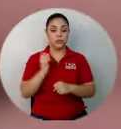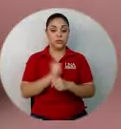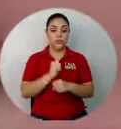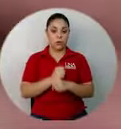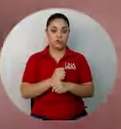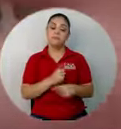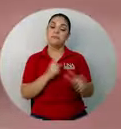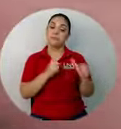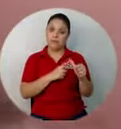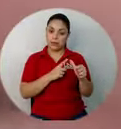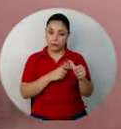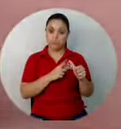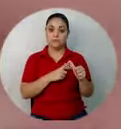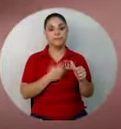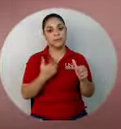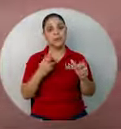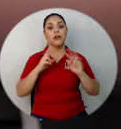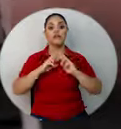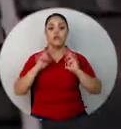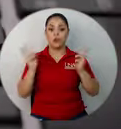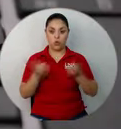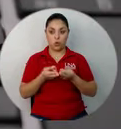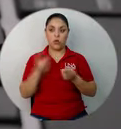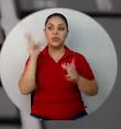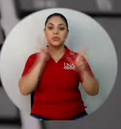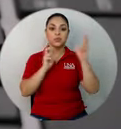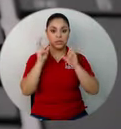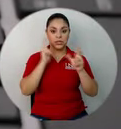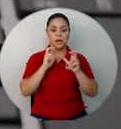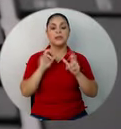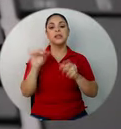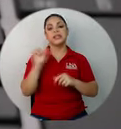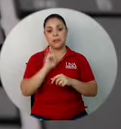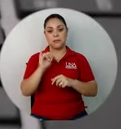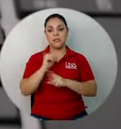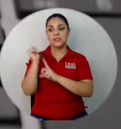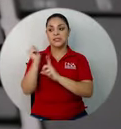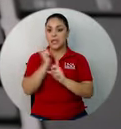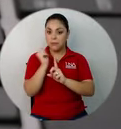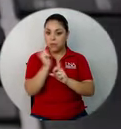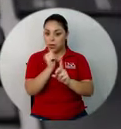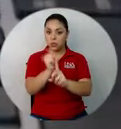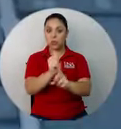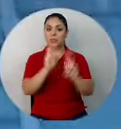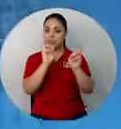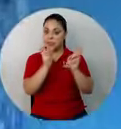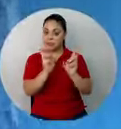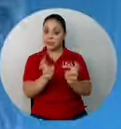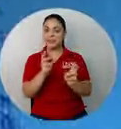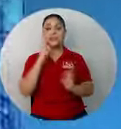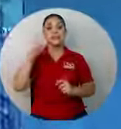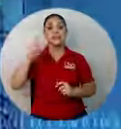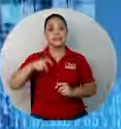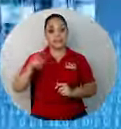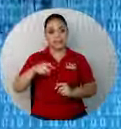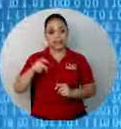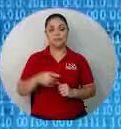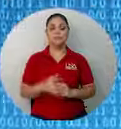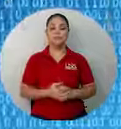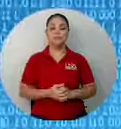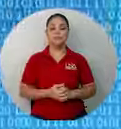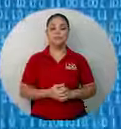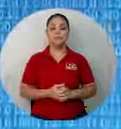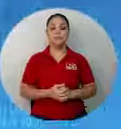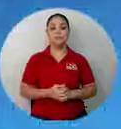trabajo, ¿verdad? Eso es uno, como reunión, ¿verdad?, de escucha, y después se le da seguimiento a los temas, ¿verdad?, que se necesita que